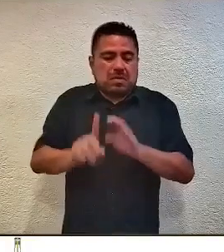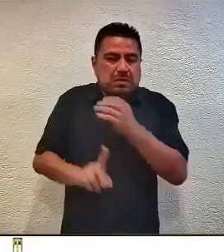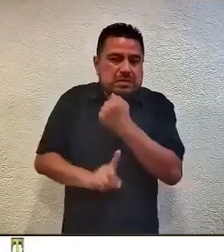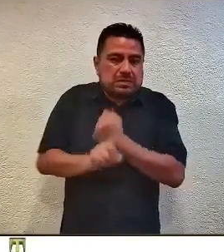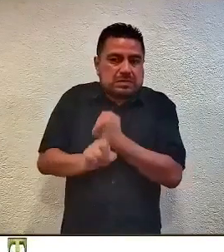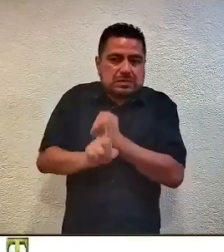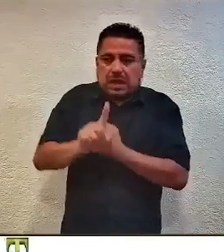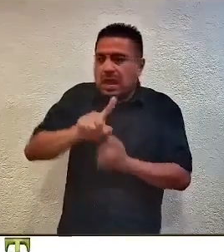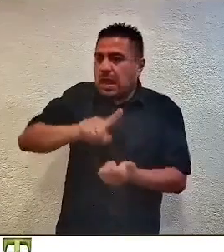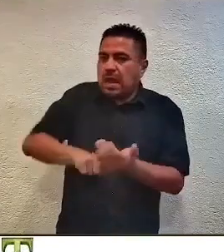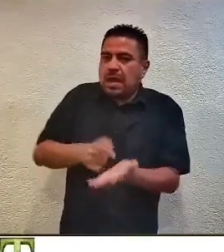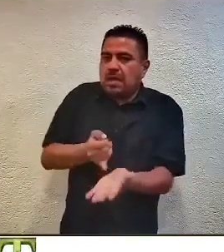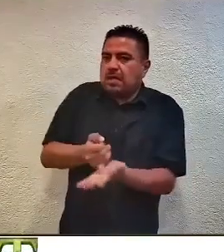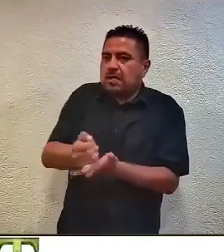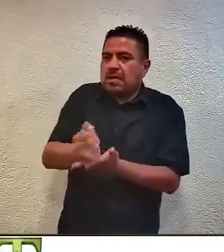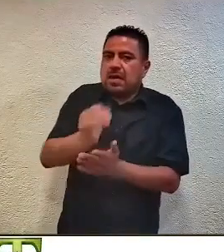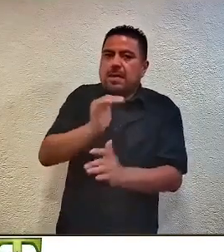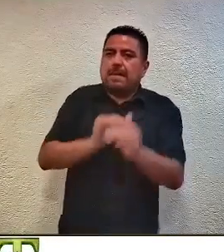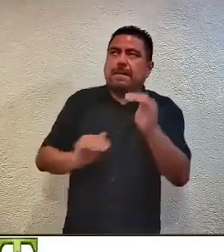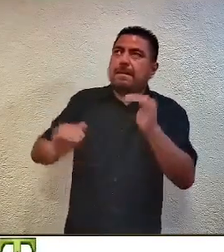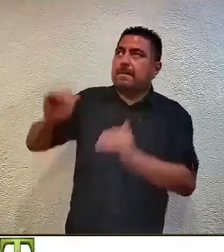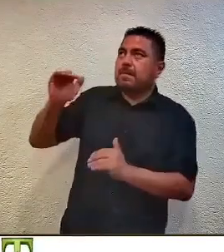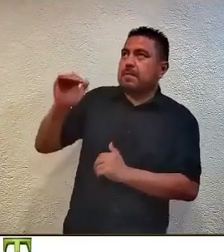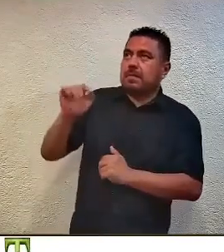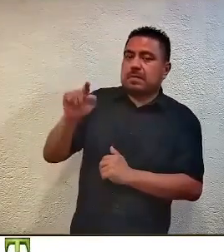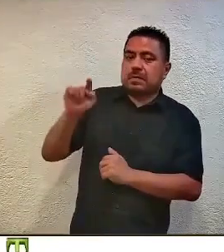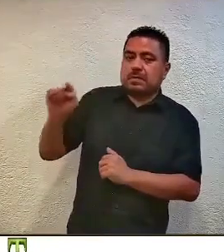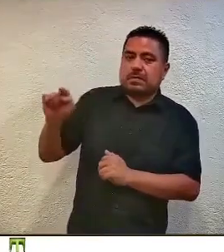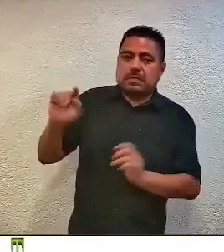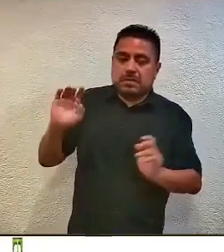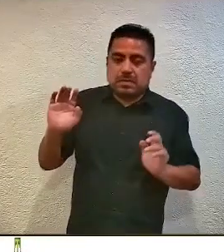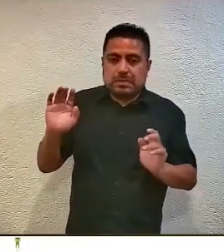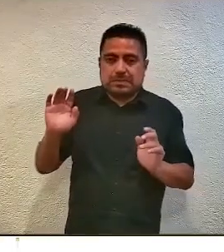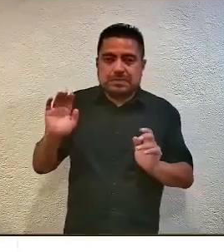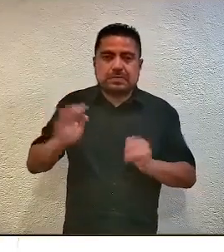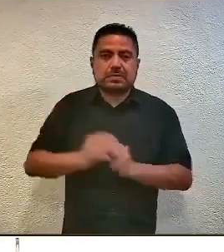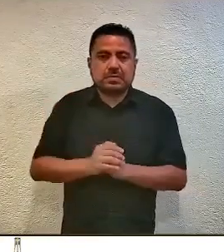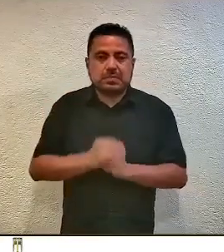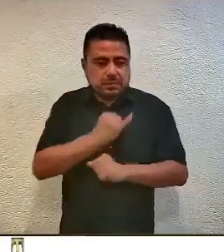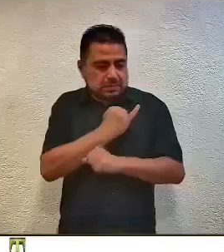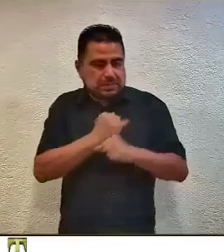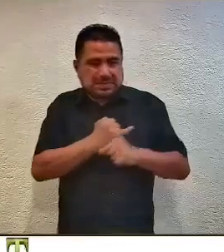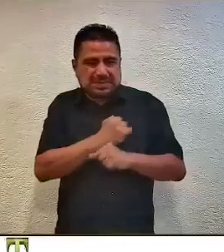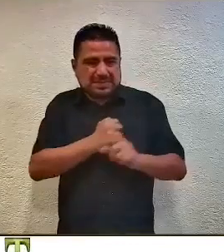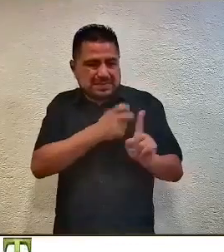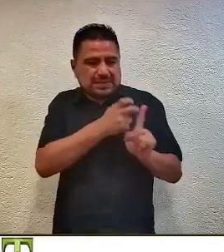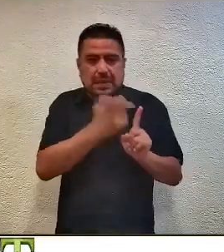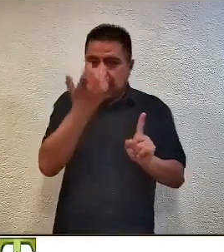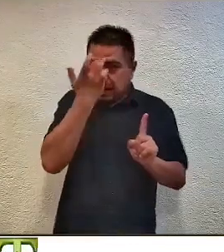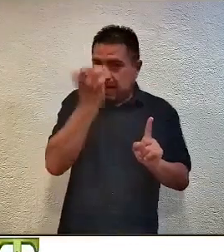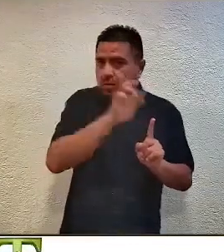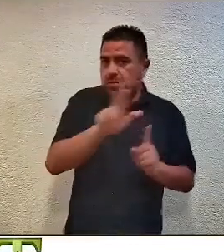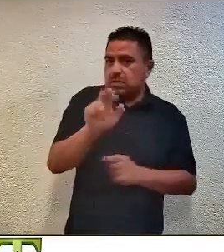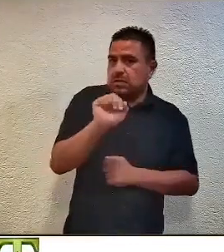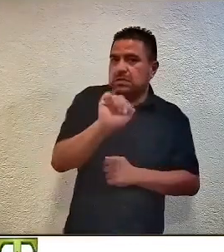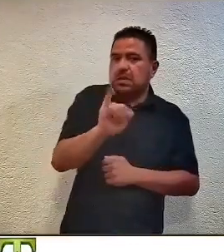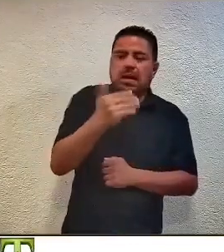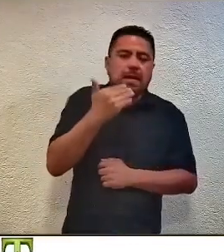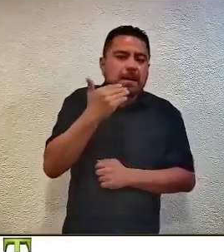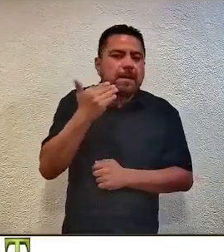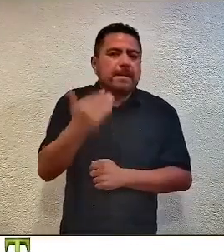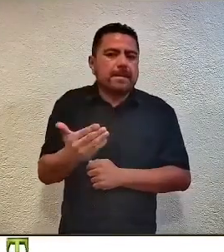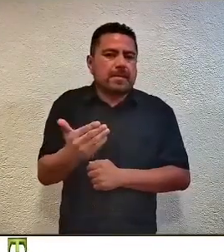a una determinación superior. Al respecto de este análisis, si reconocemos que